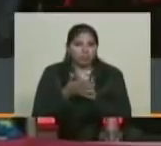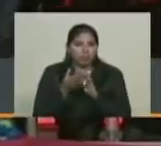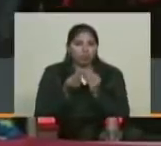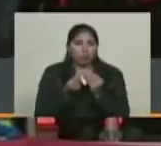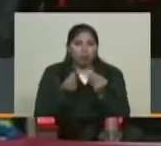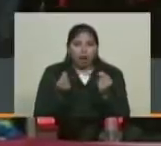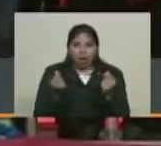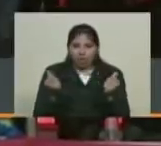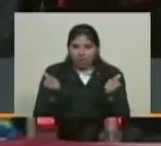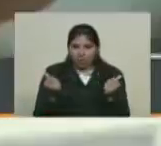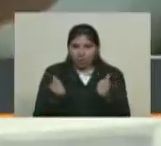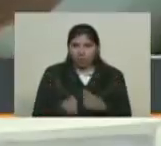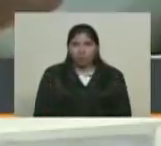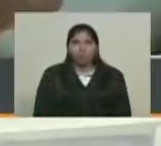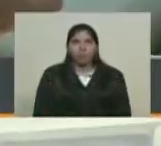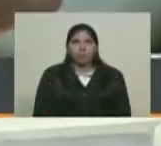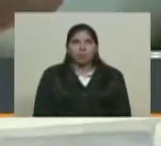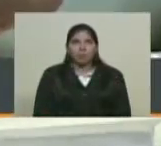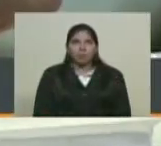Suavecito.